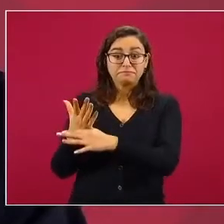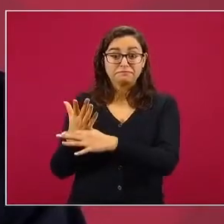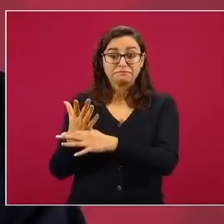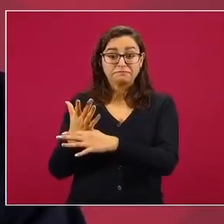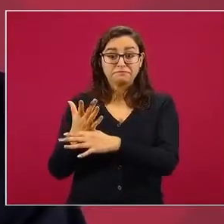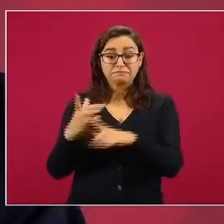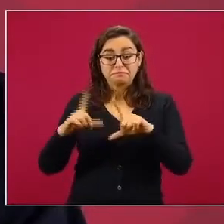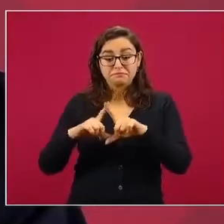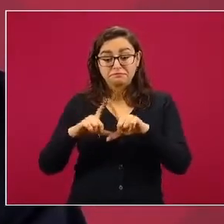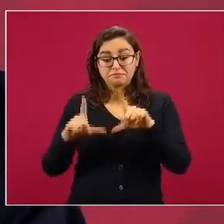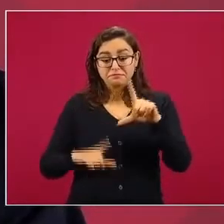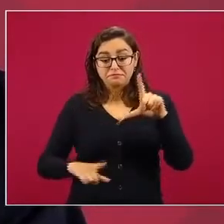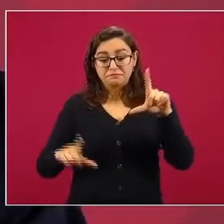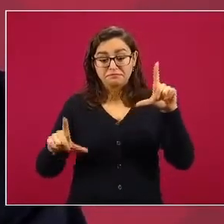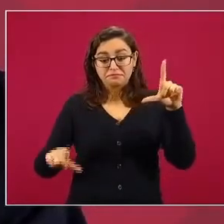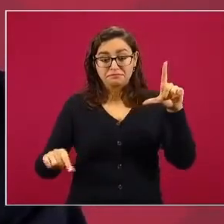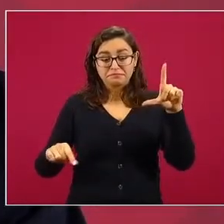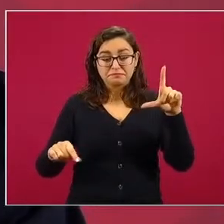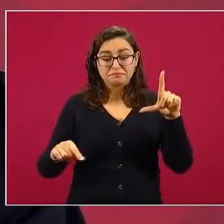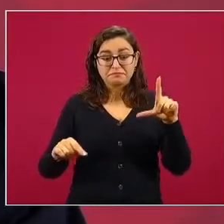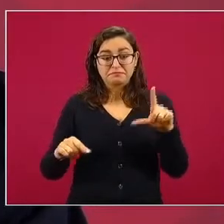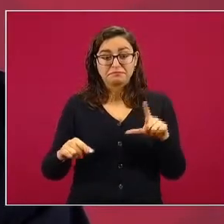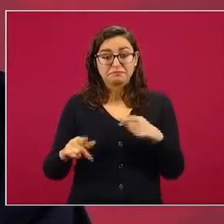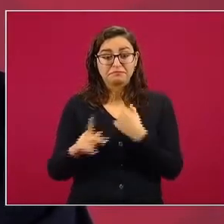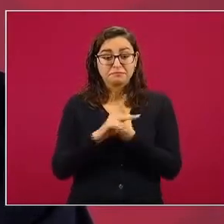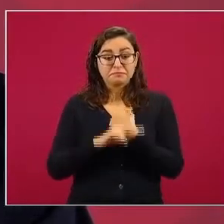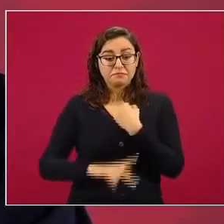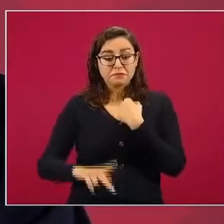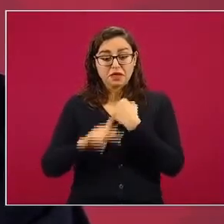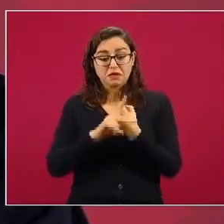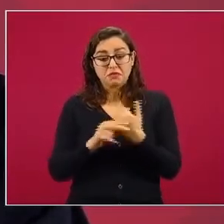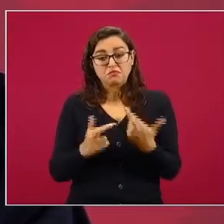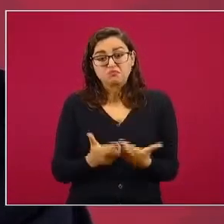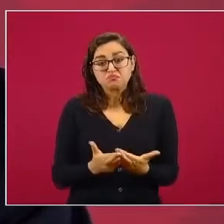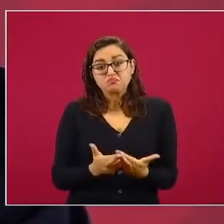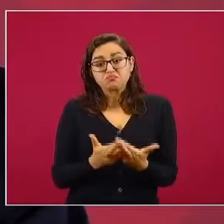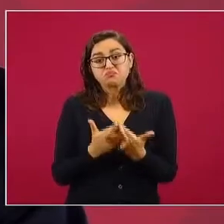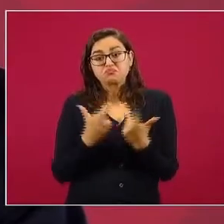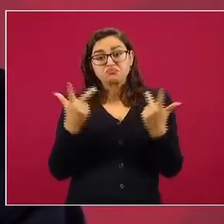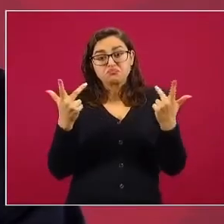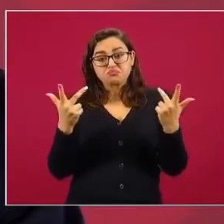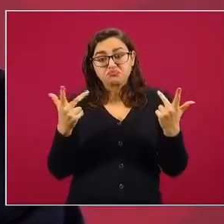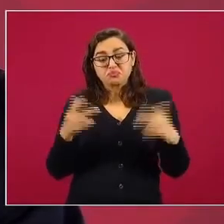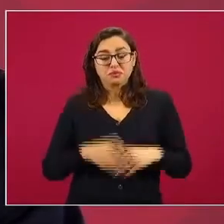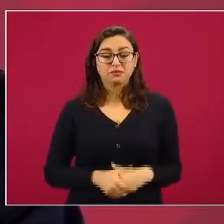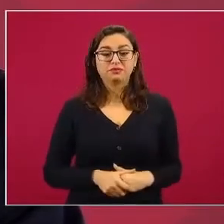titulan el artículo México, un país roto.